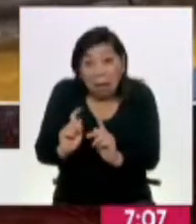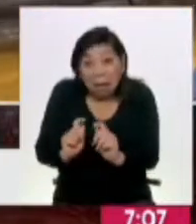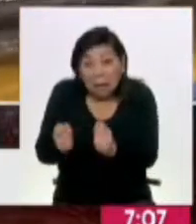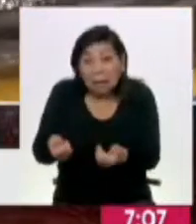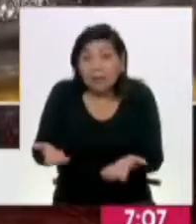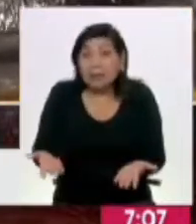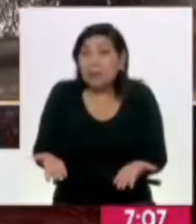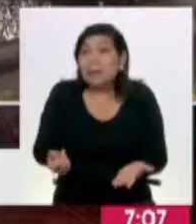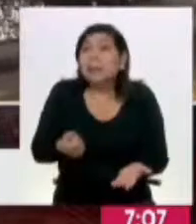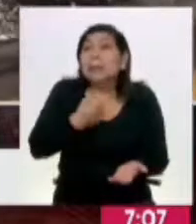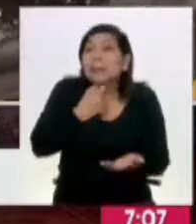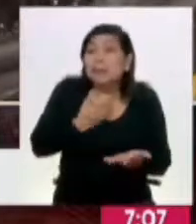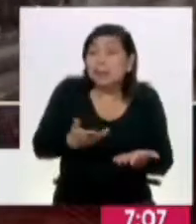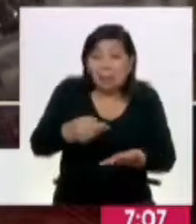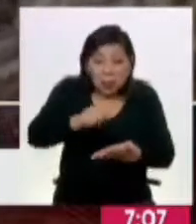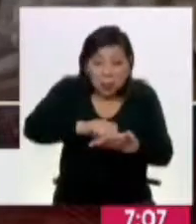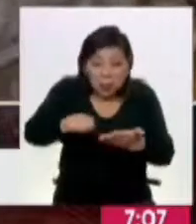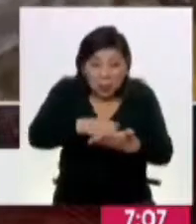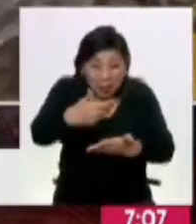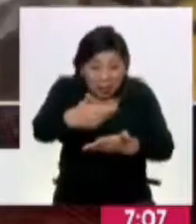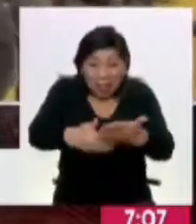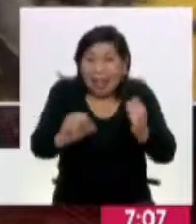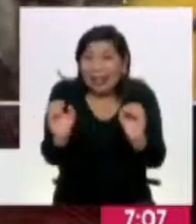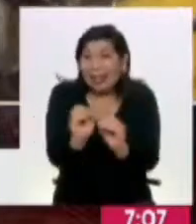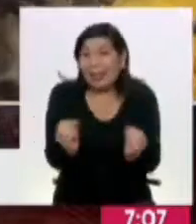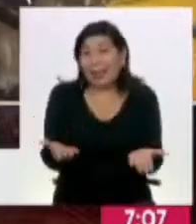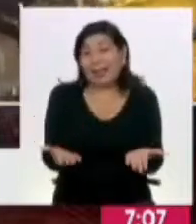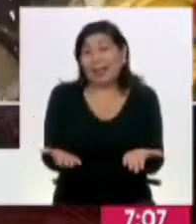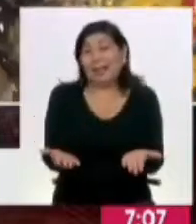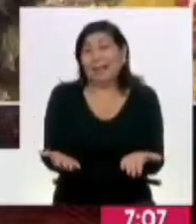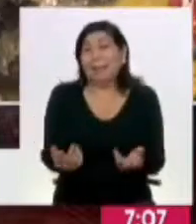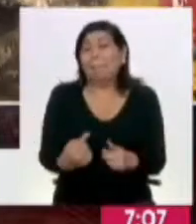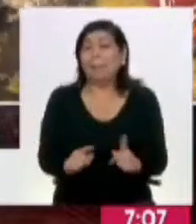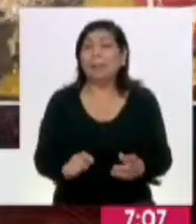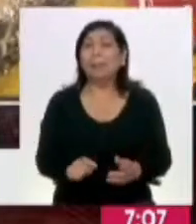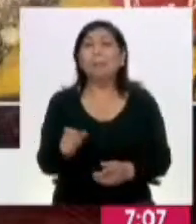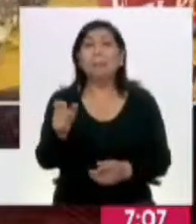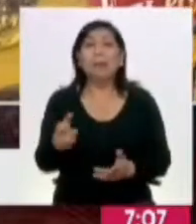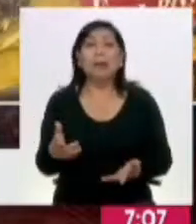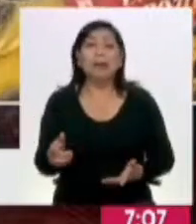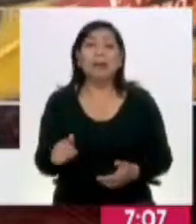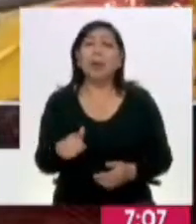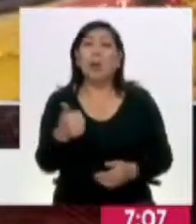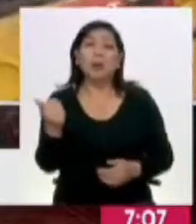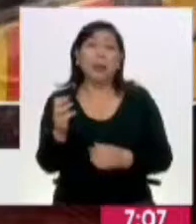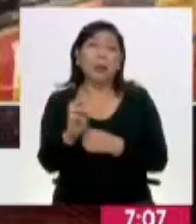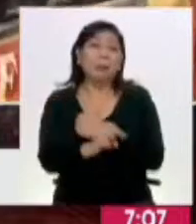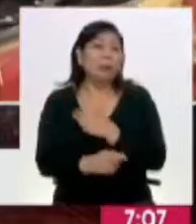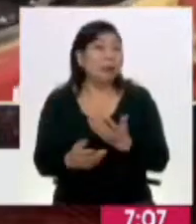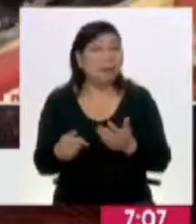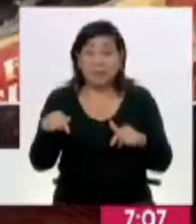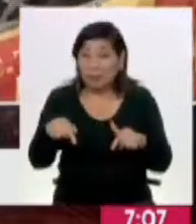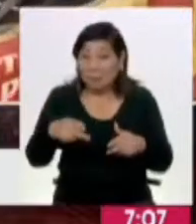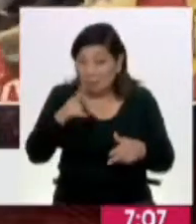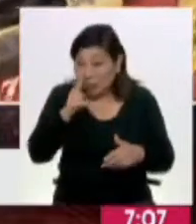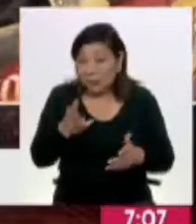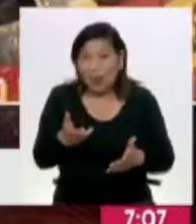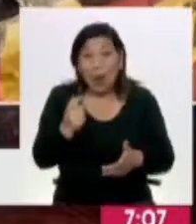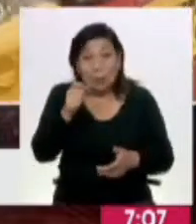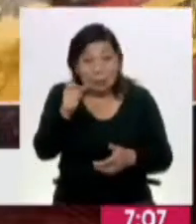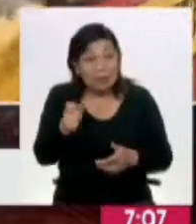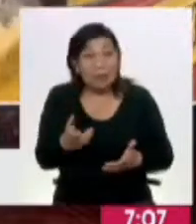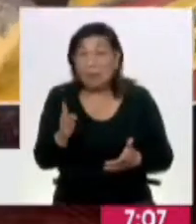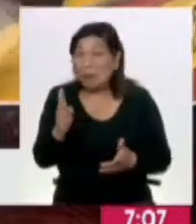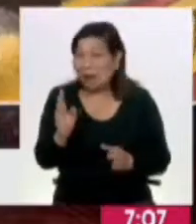cierto no están registrados en ningún lado, son normalmente ciudadanos extranjeros, no son